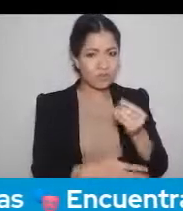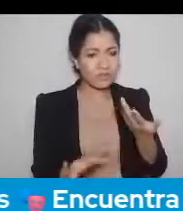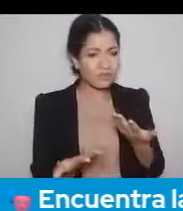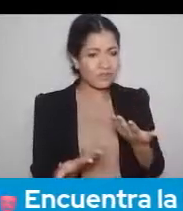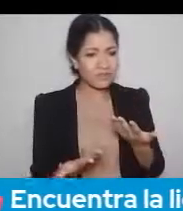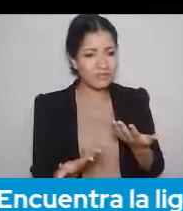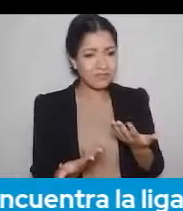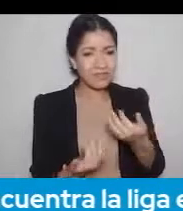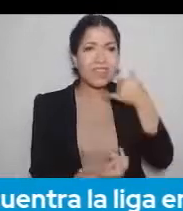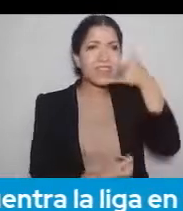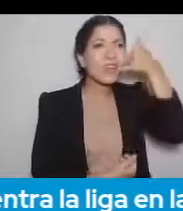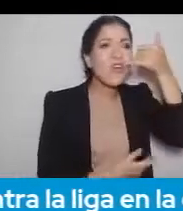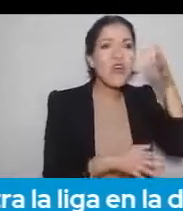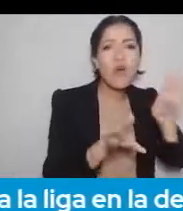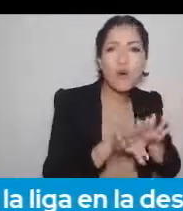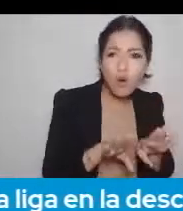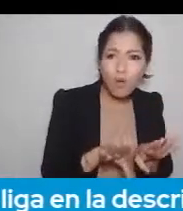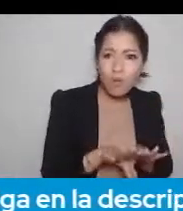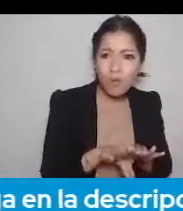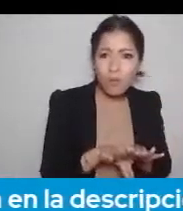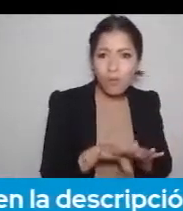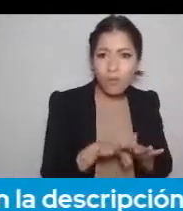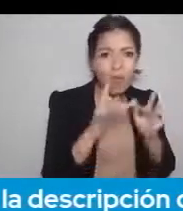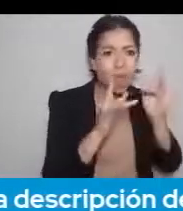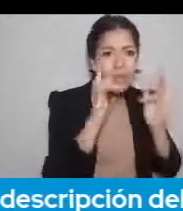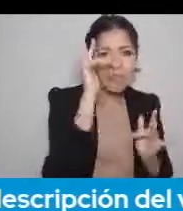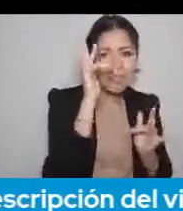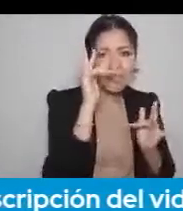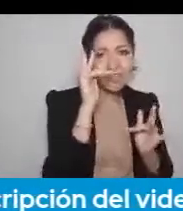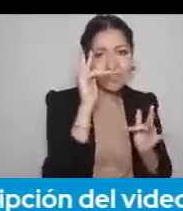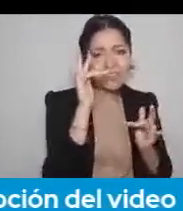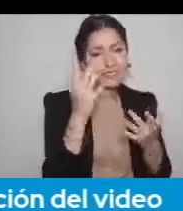Eso se llama actuación.